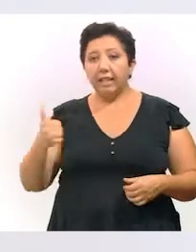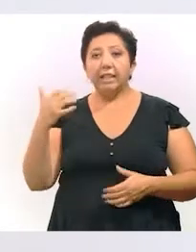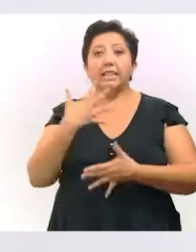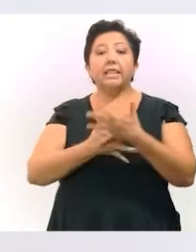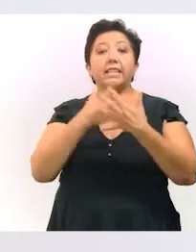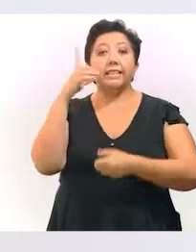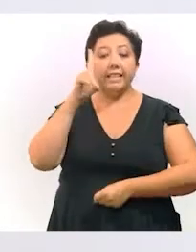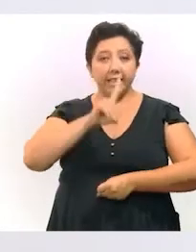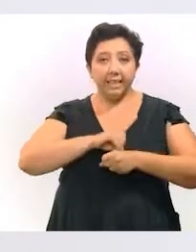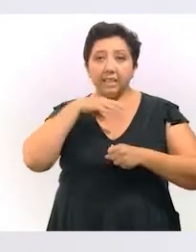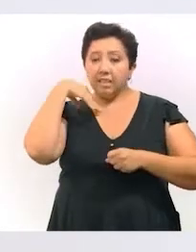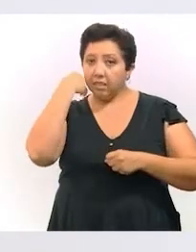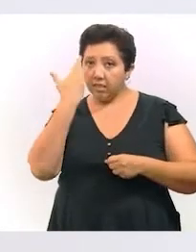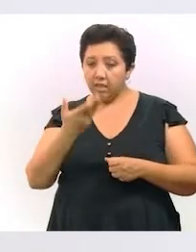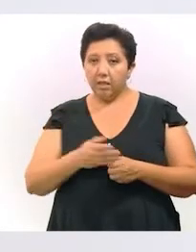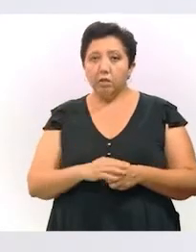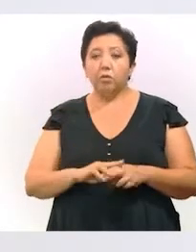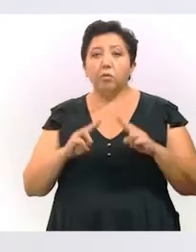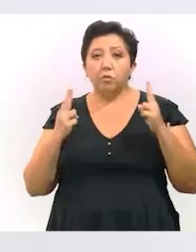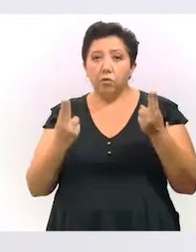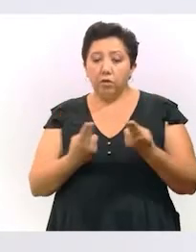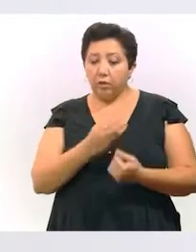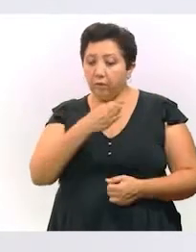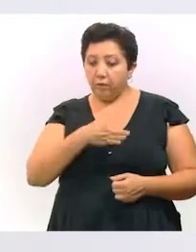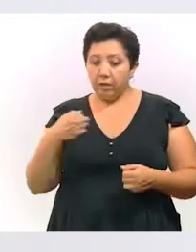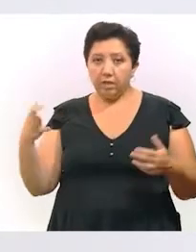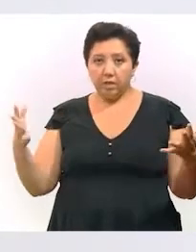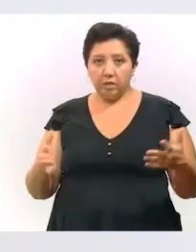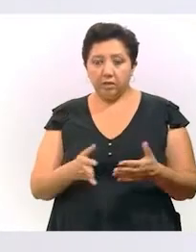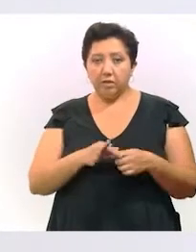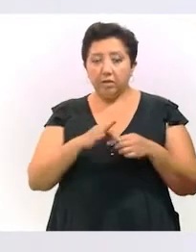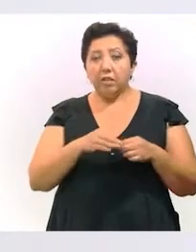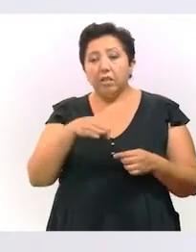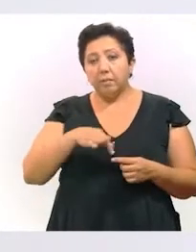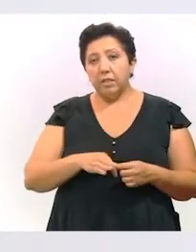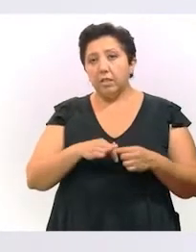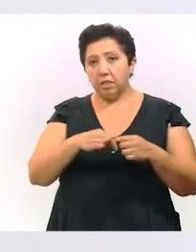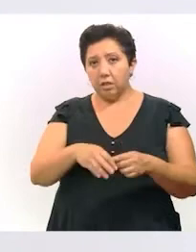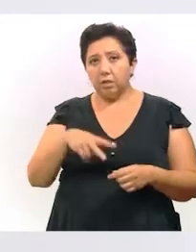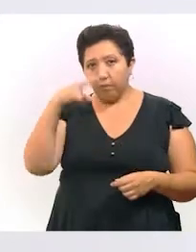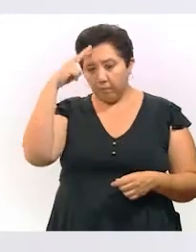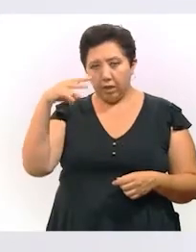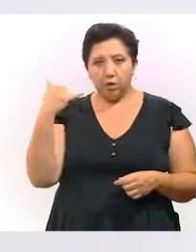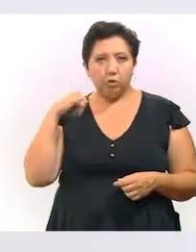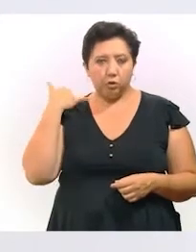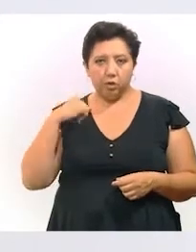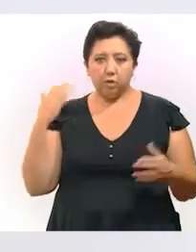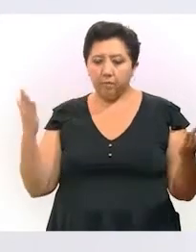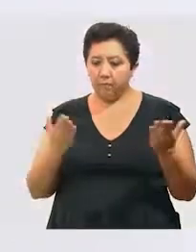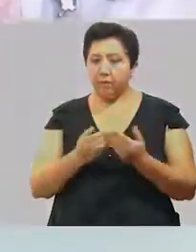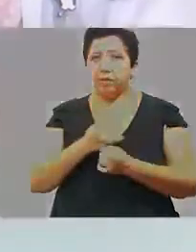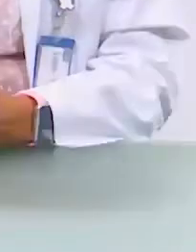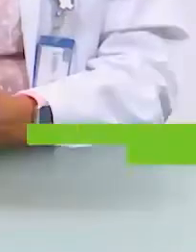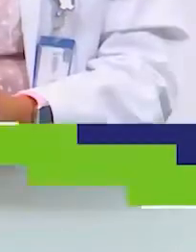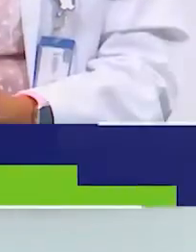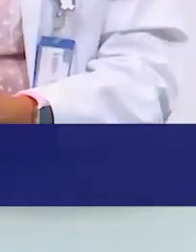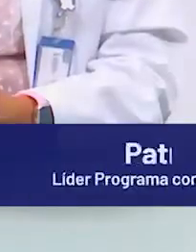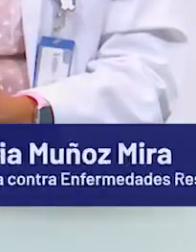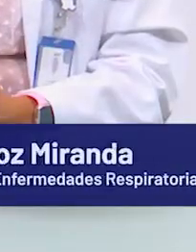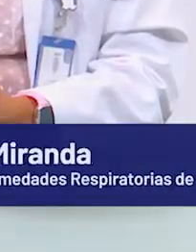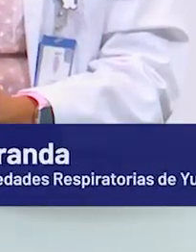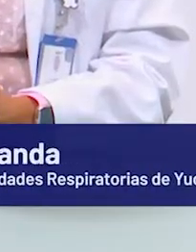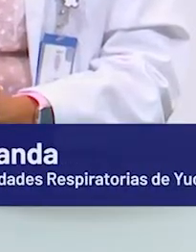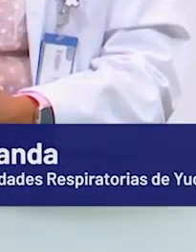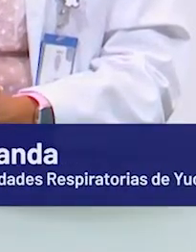15 días, con la finalidad de homologar fechas de presentación con el semáforo quincenal del Gobierno federal. Ese es el informe del día de hoy, doctora.